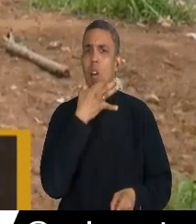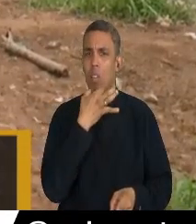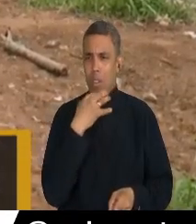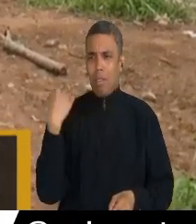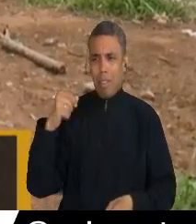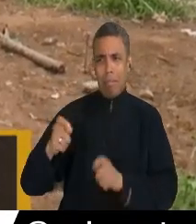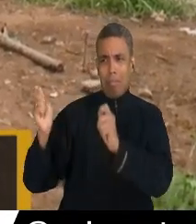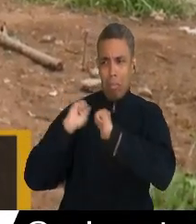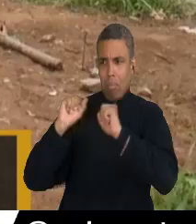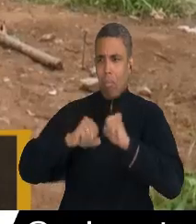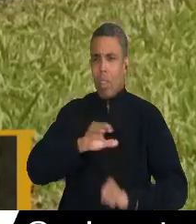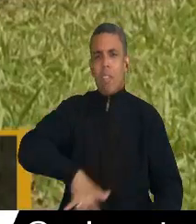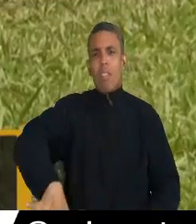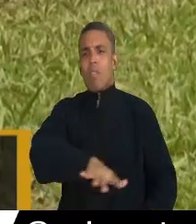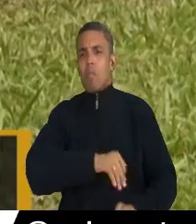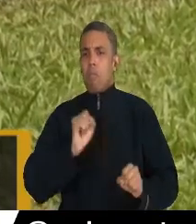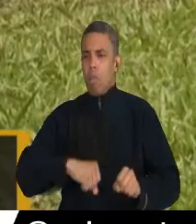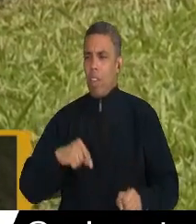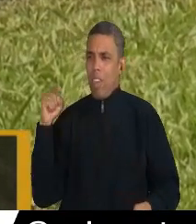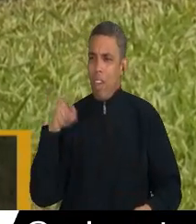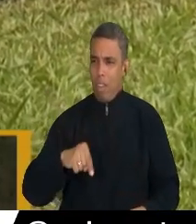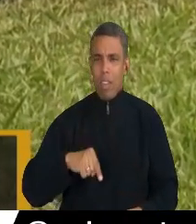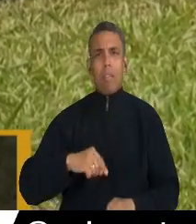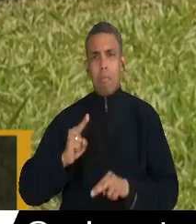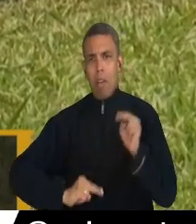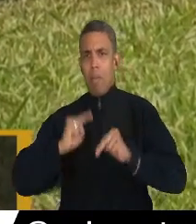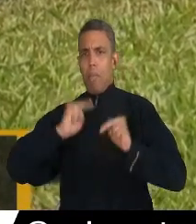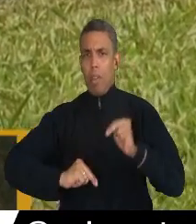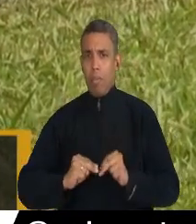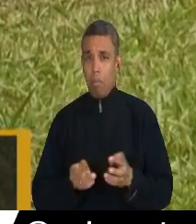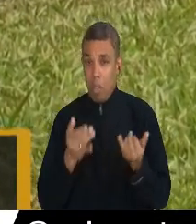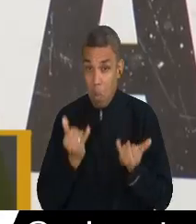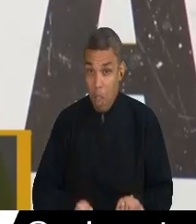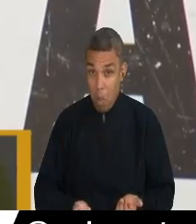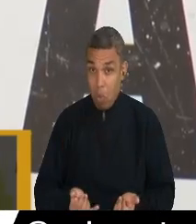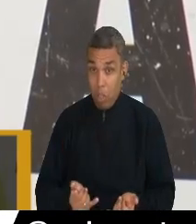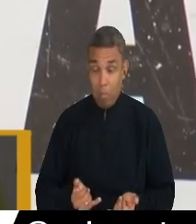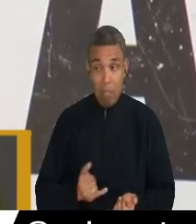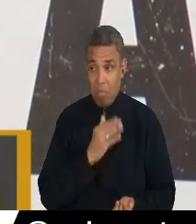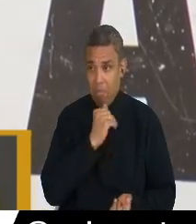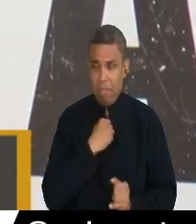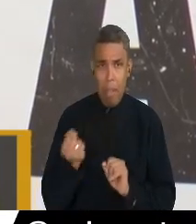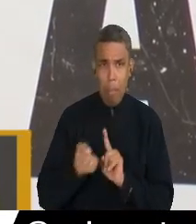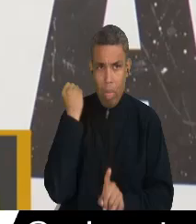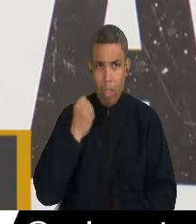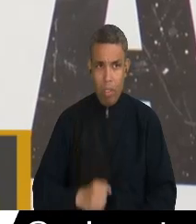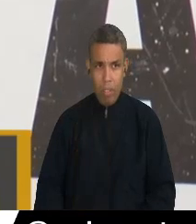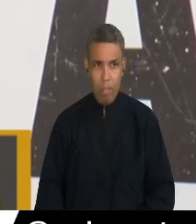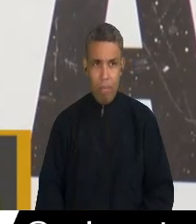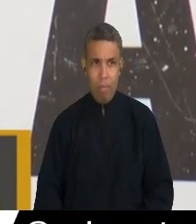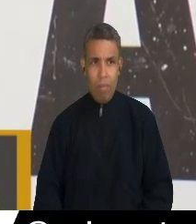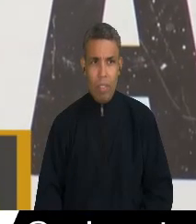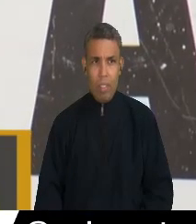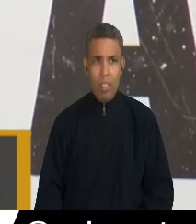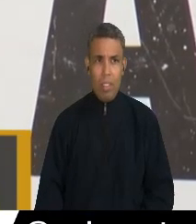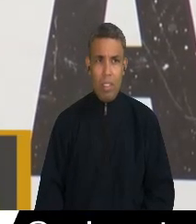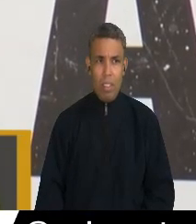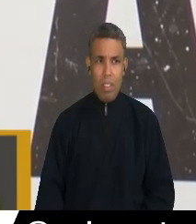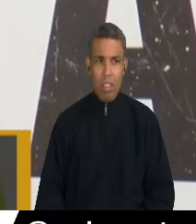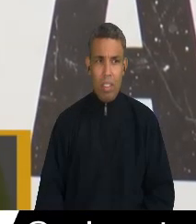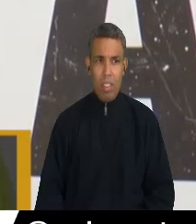recursos, al parecer, para la construcción del mismo no han sido asignados. Desde la administración del doctor